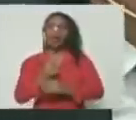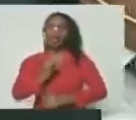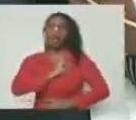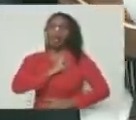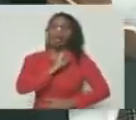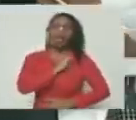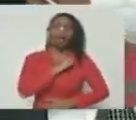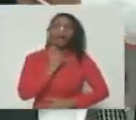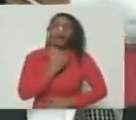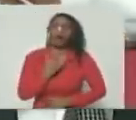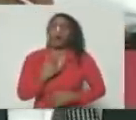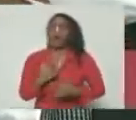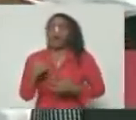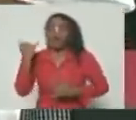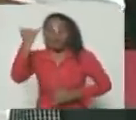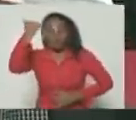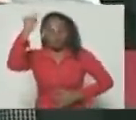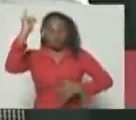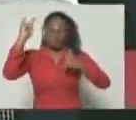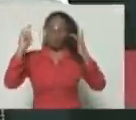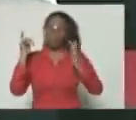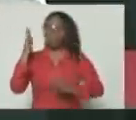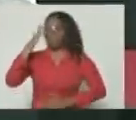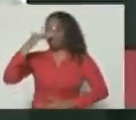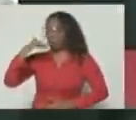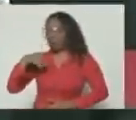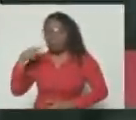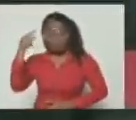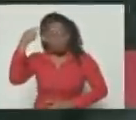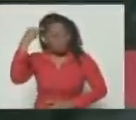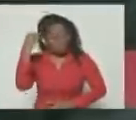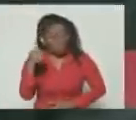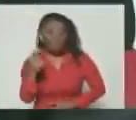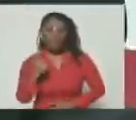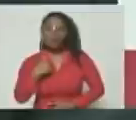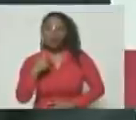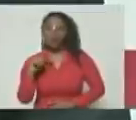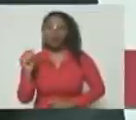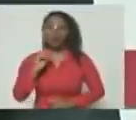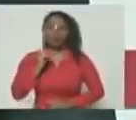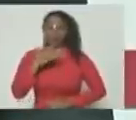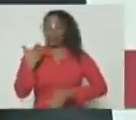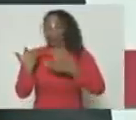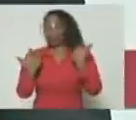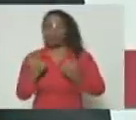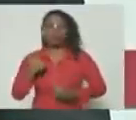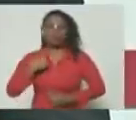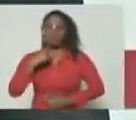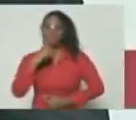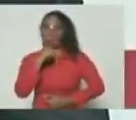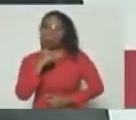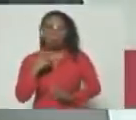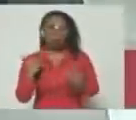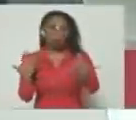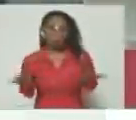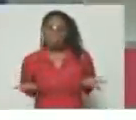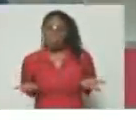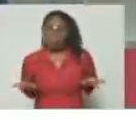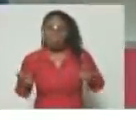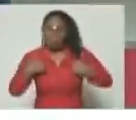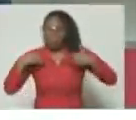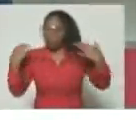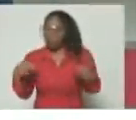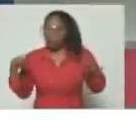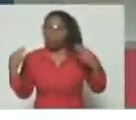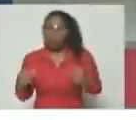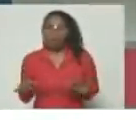complejo, ni de inferioridad, ni complejo de superioridad. No tengo complejo de ningún tipo, no tengo